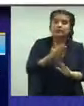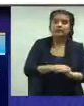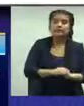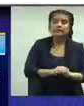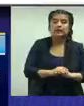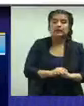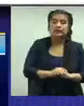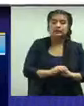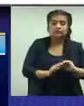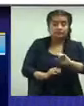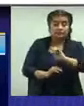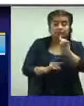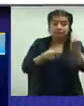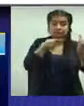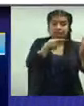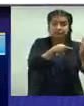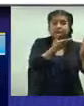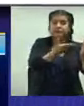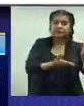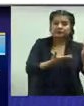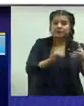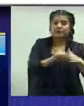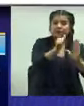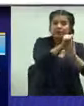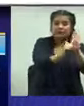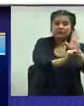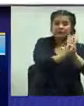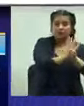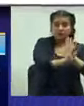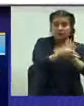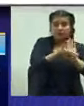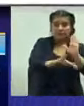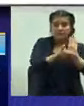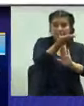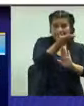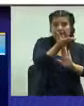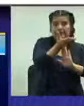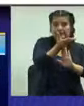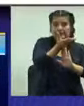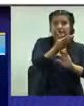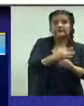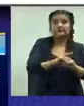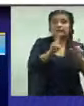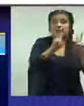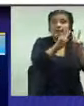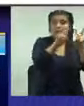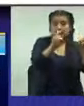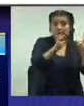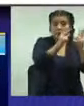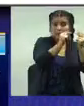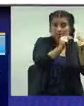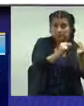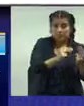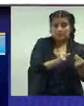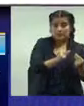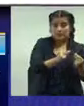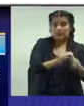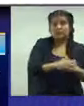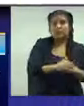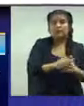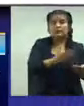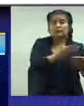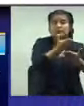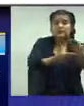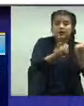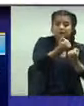en dos espacios. Una en el artículo 3, donde se amplía el techo en servicios de